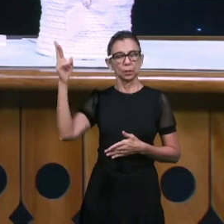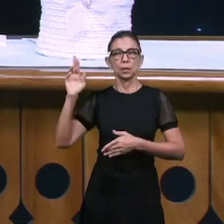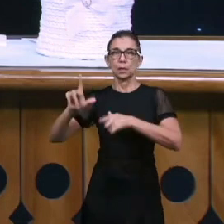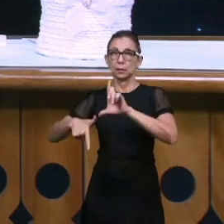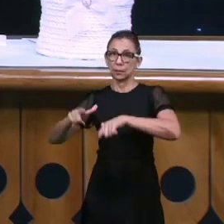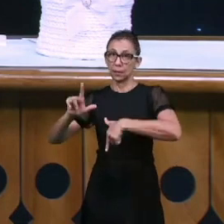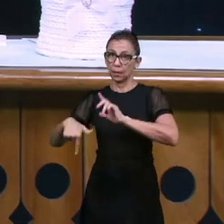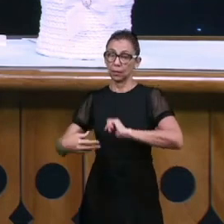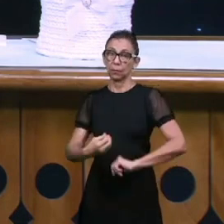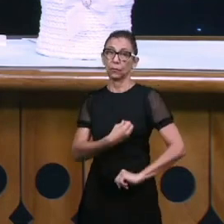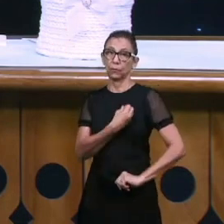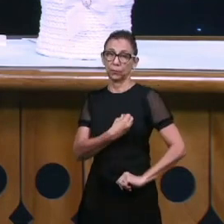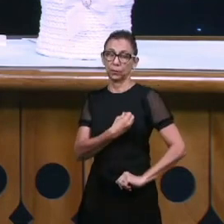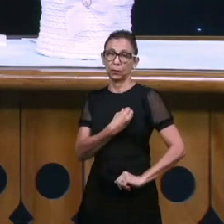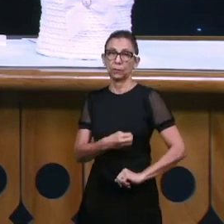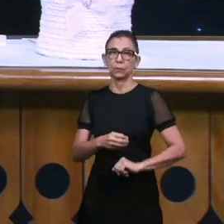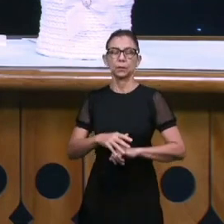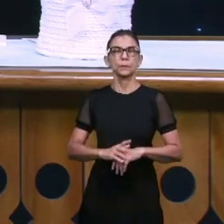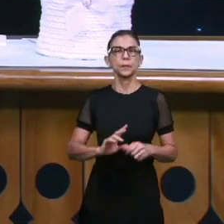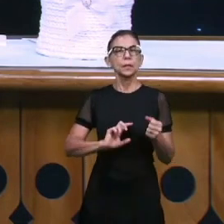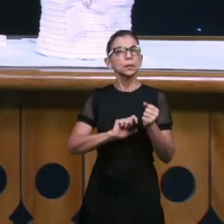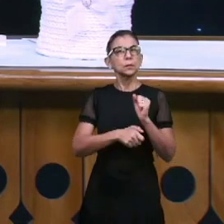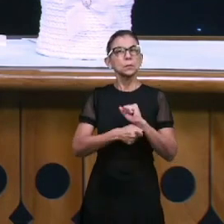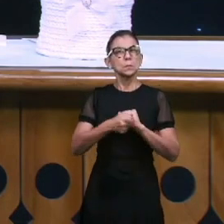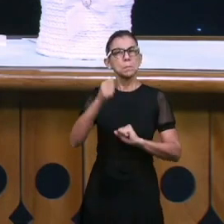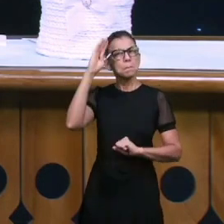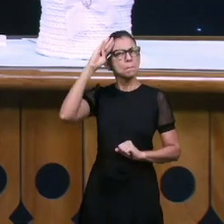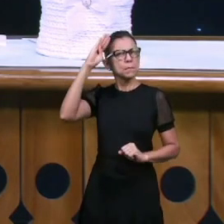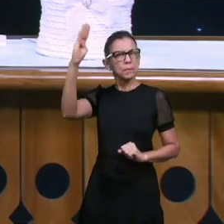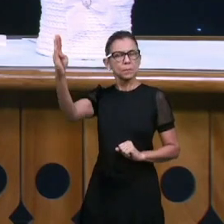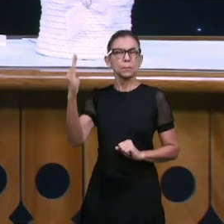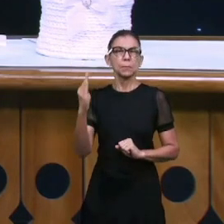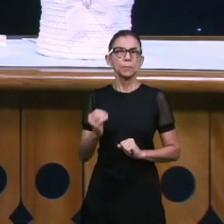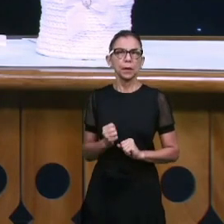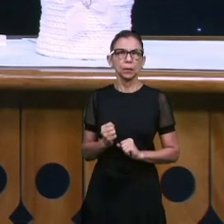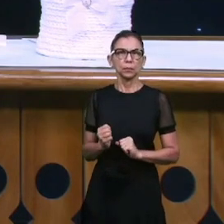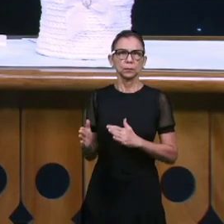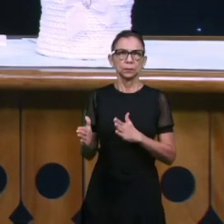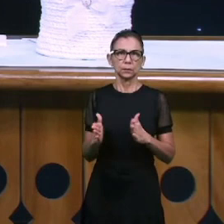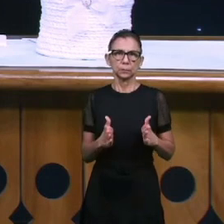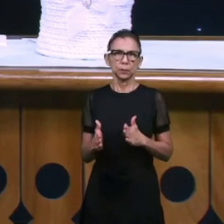la misma forma, y el mayor misterio, mis hermanos, en toda esta caminata es así,